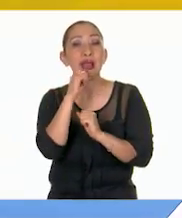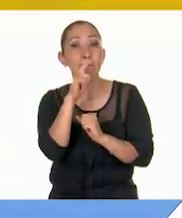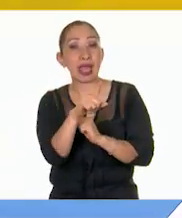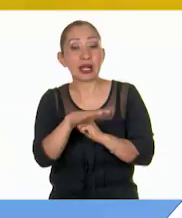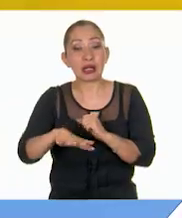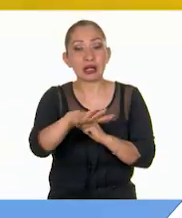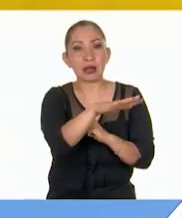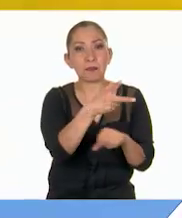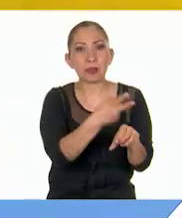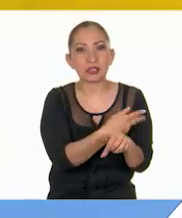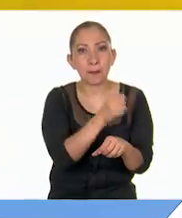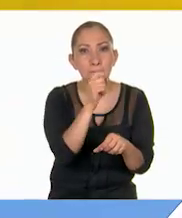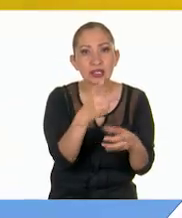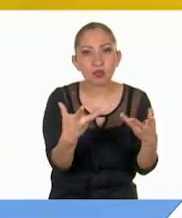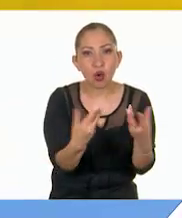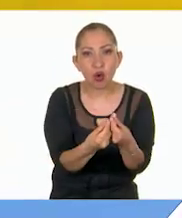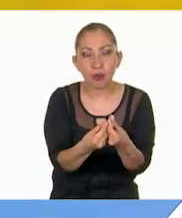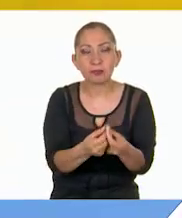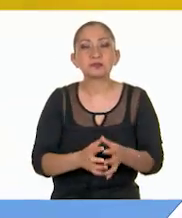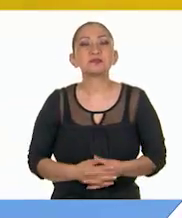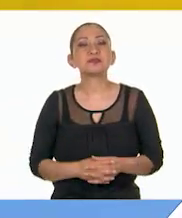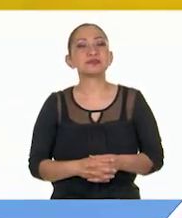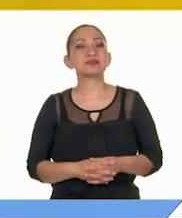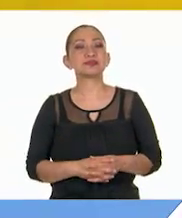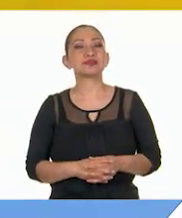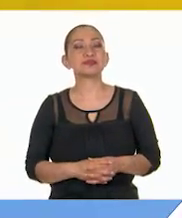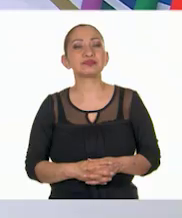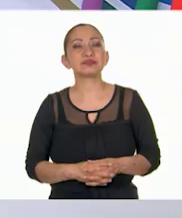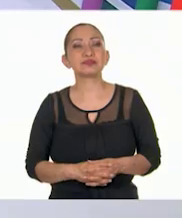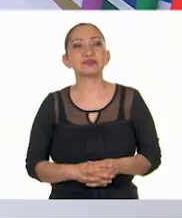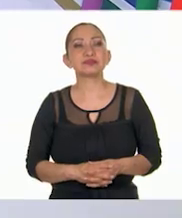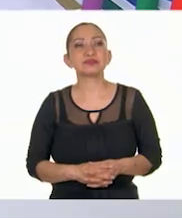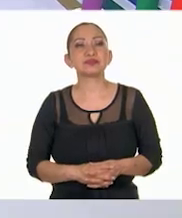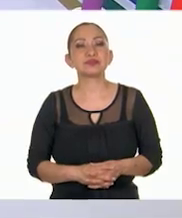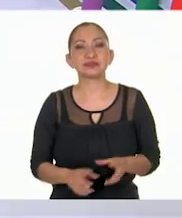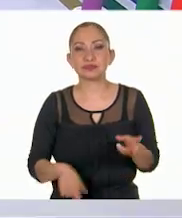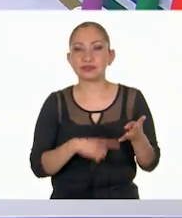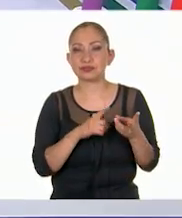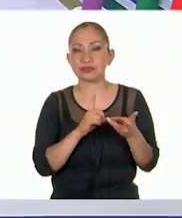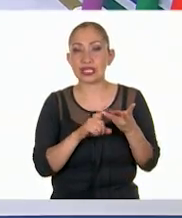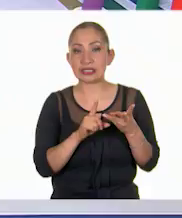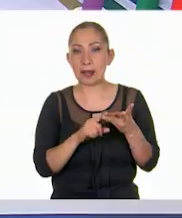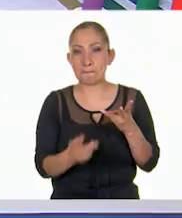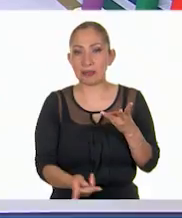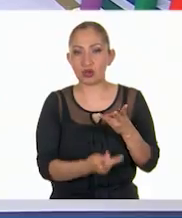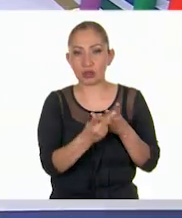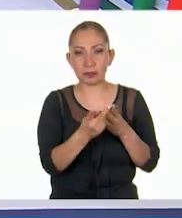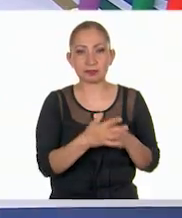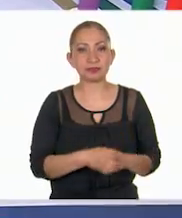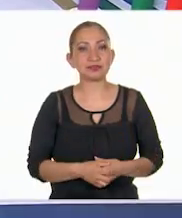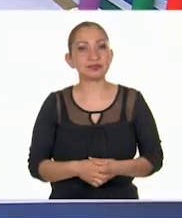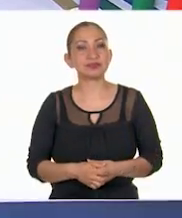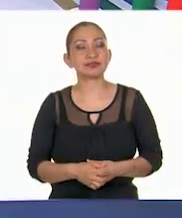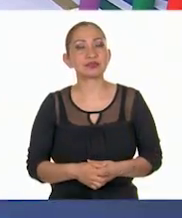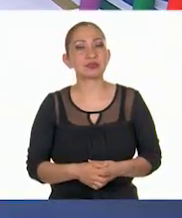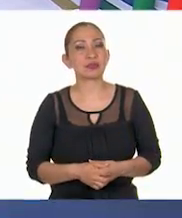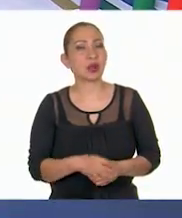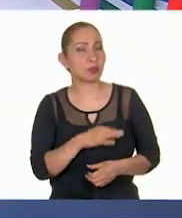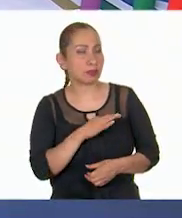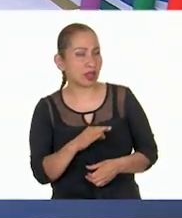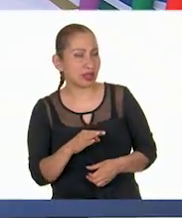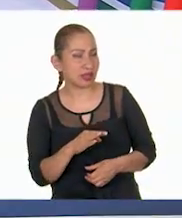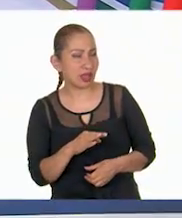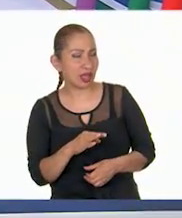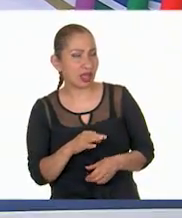las situaciones en las que están envueltos. Y va la tercera pregunta. ¿Pueden